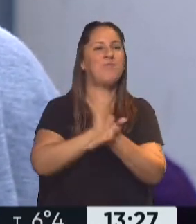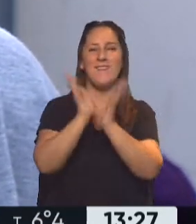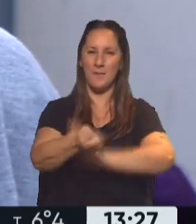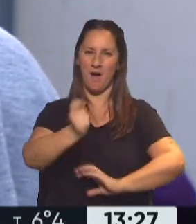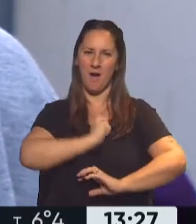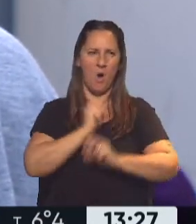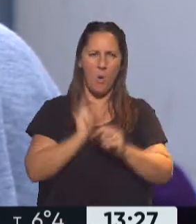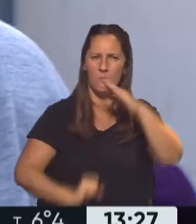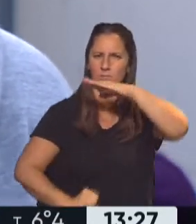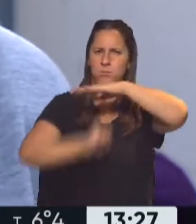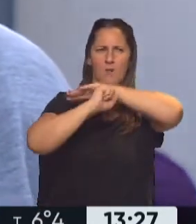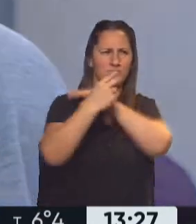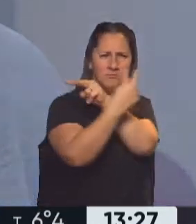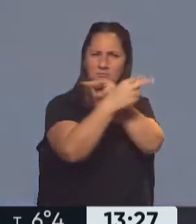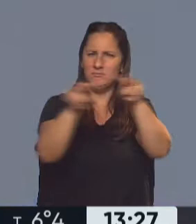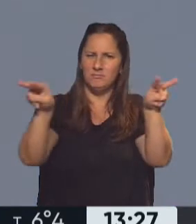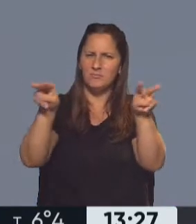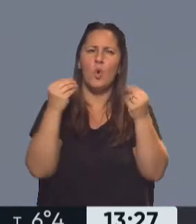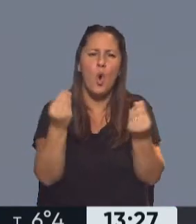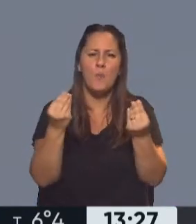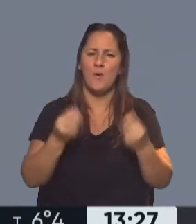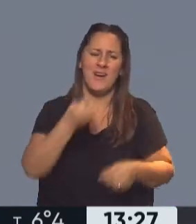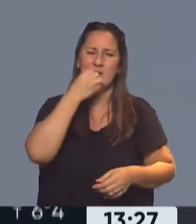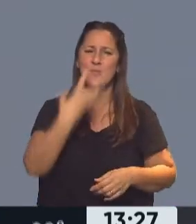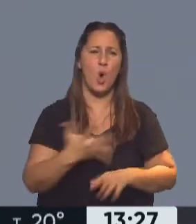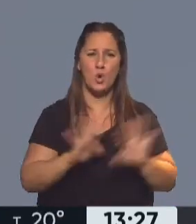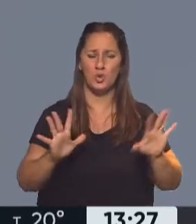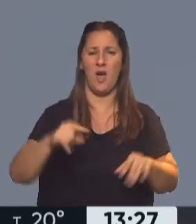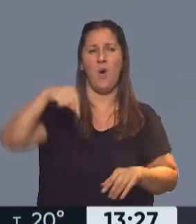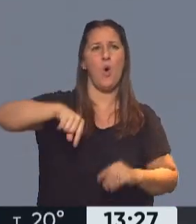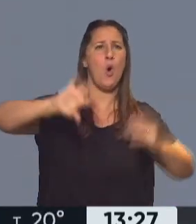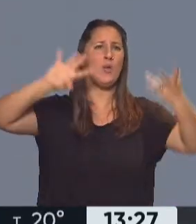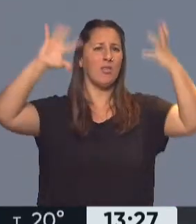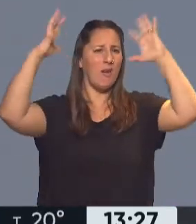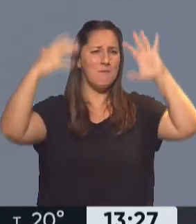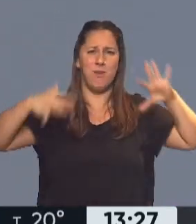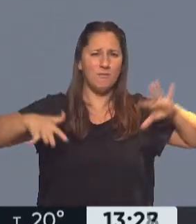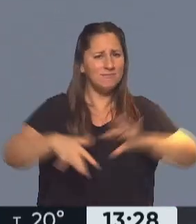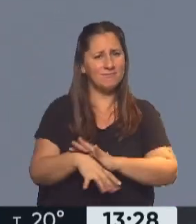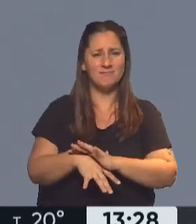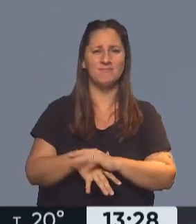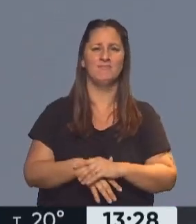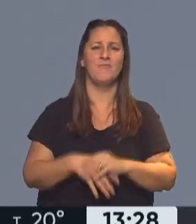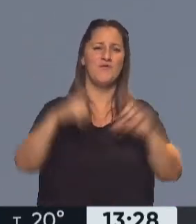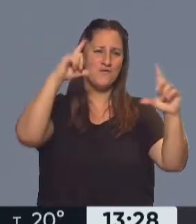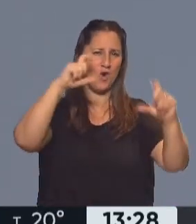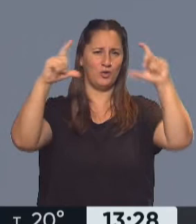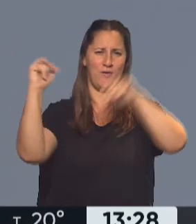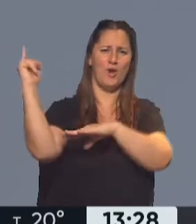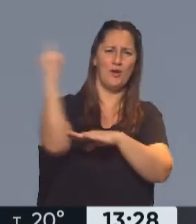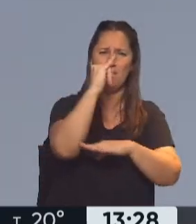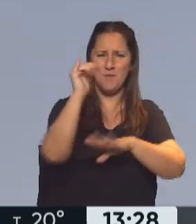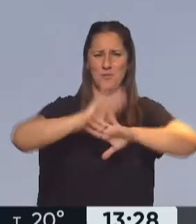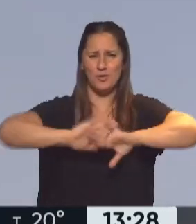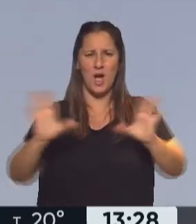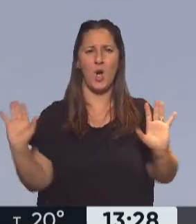ve la ciudad desde ahí arriba? Hermosa, está muy lindo, aparte el día dio para eso, así que bueno, sacamos fotos, filmamos,